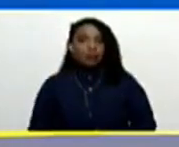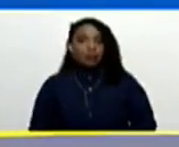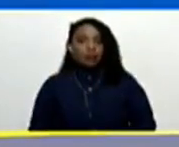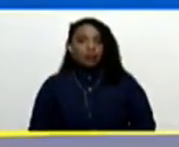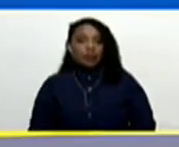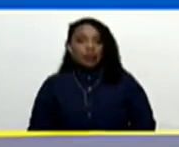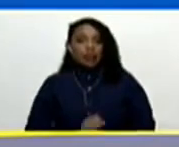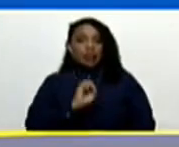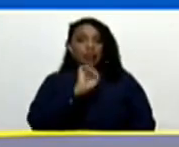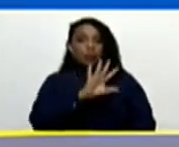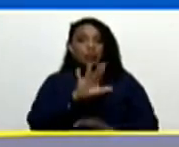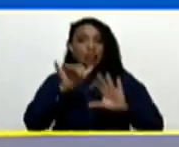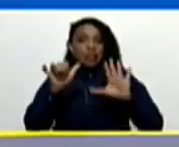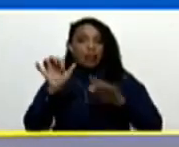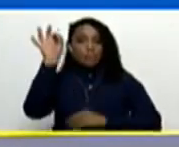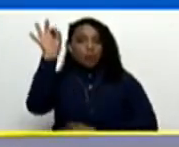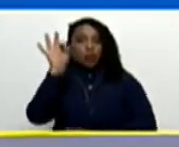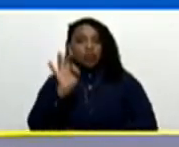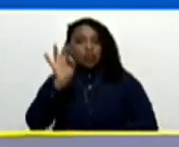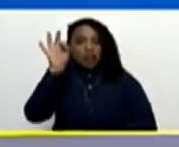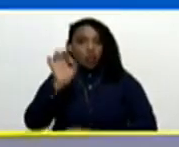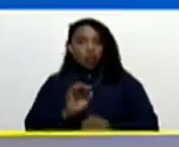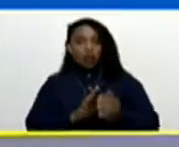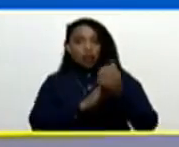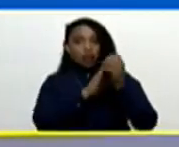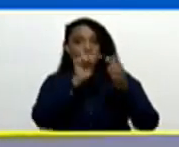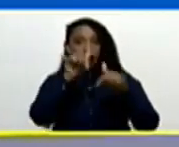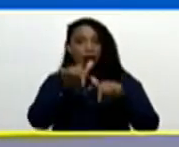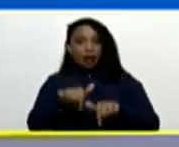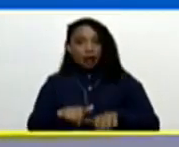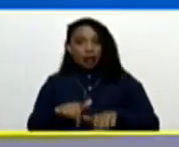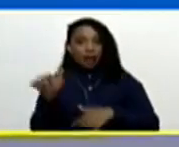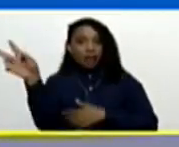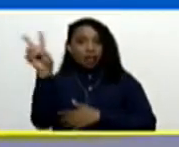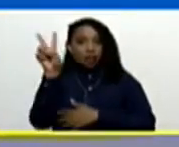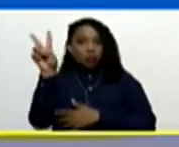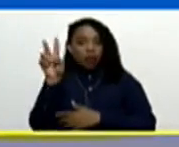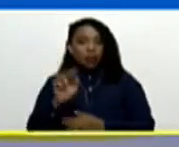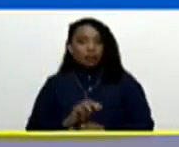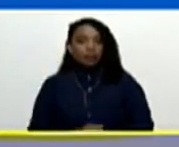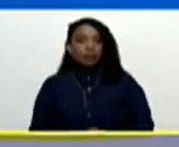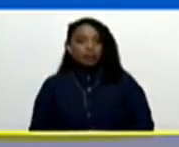del 56% de las elecciones aquí en Venezuela.